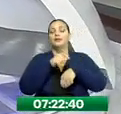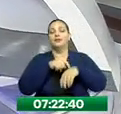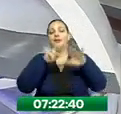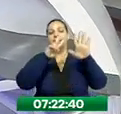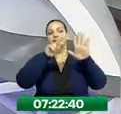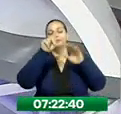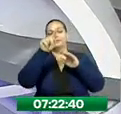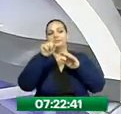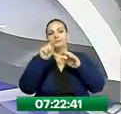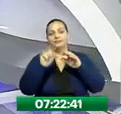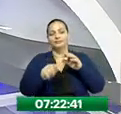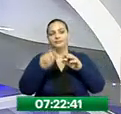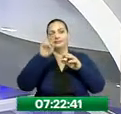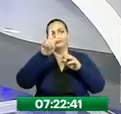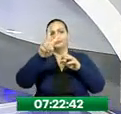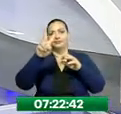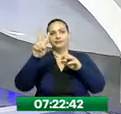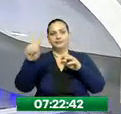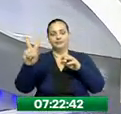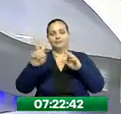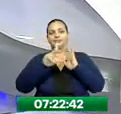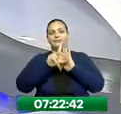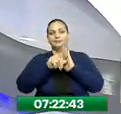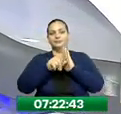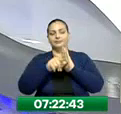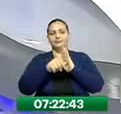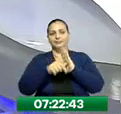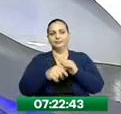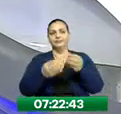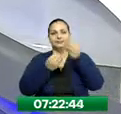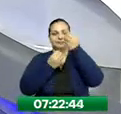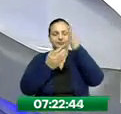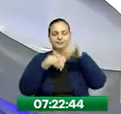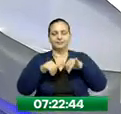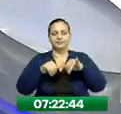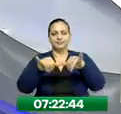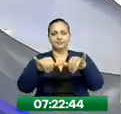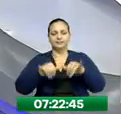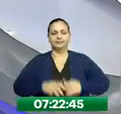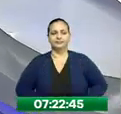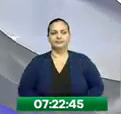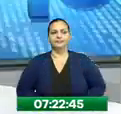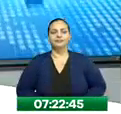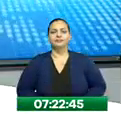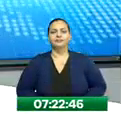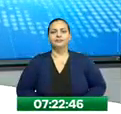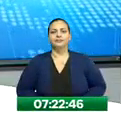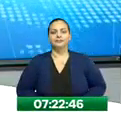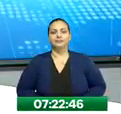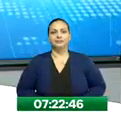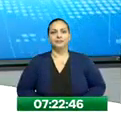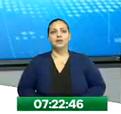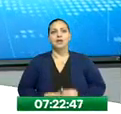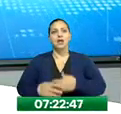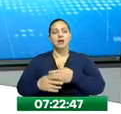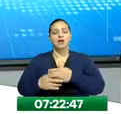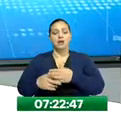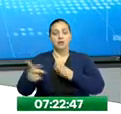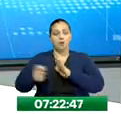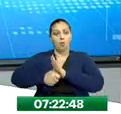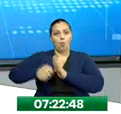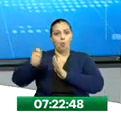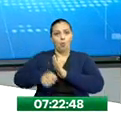de la mañana con 22 minutos. Continuamos informando. Un tribunal negó el recurso de habeas